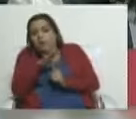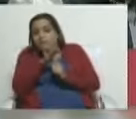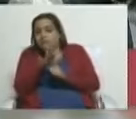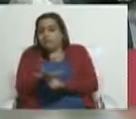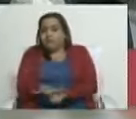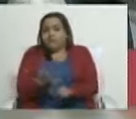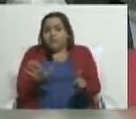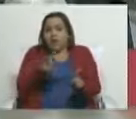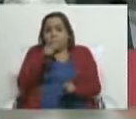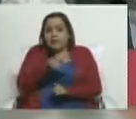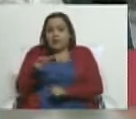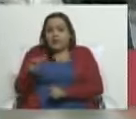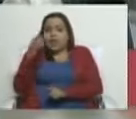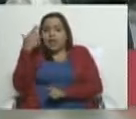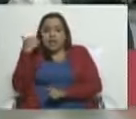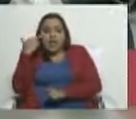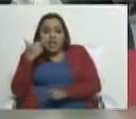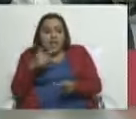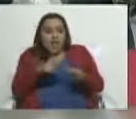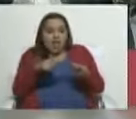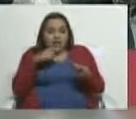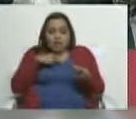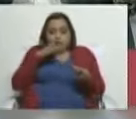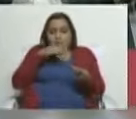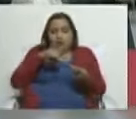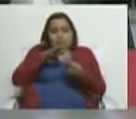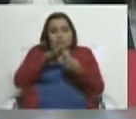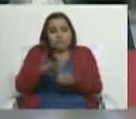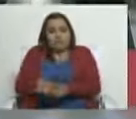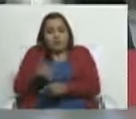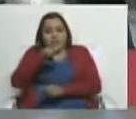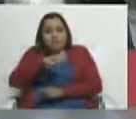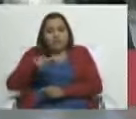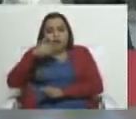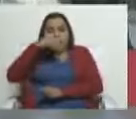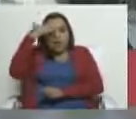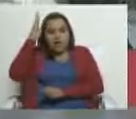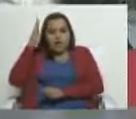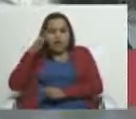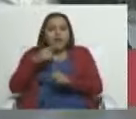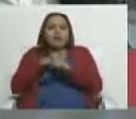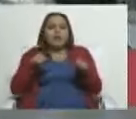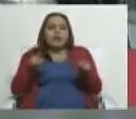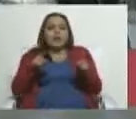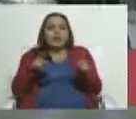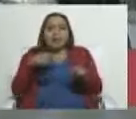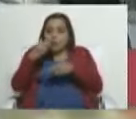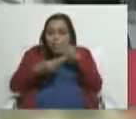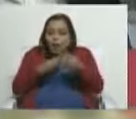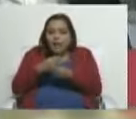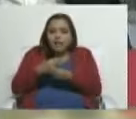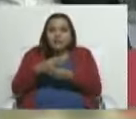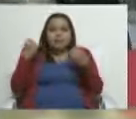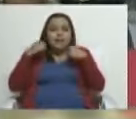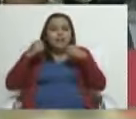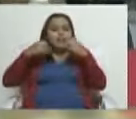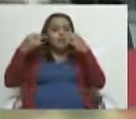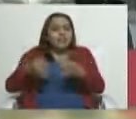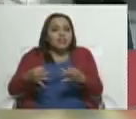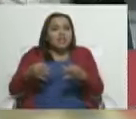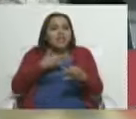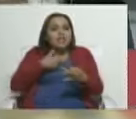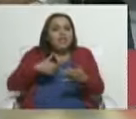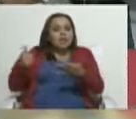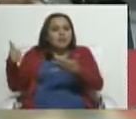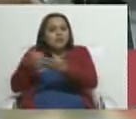al afrodescendiente, yo no discrimino al inmigrante árabe, ¿no? Pero lo hace en la práctica y busca